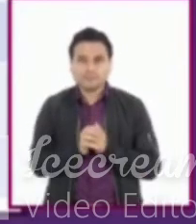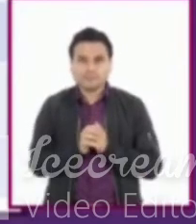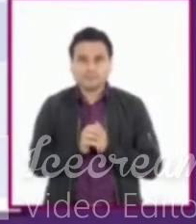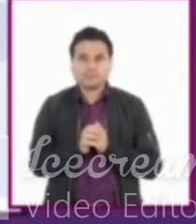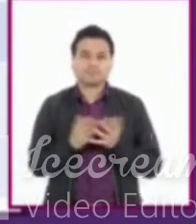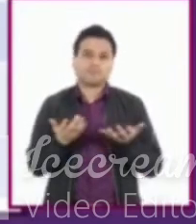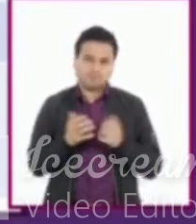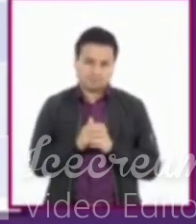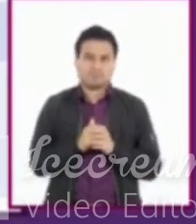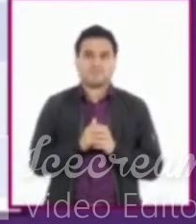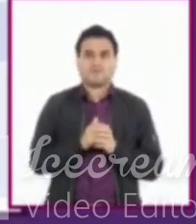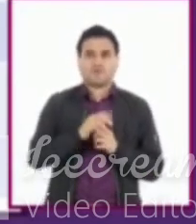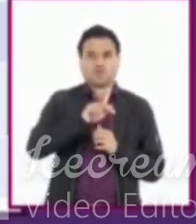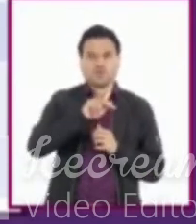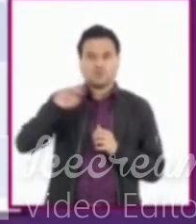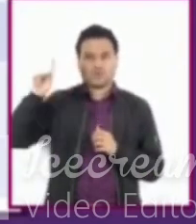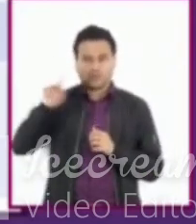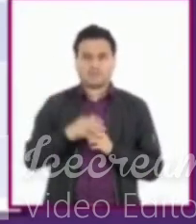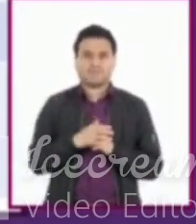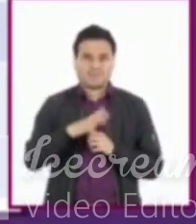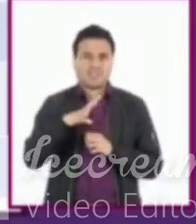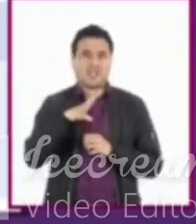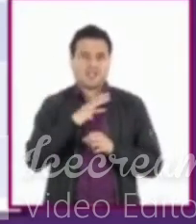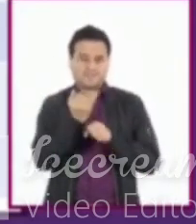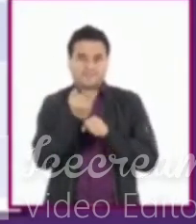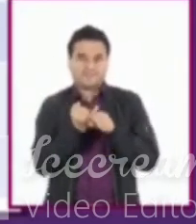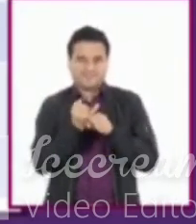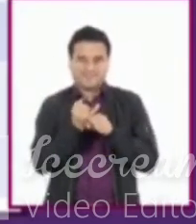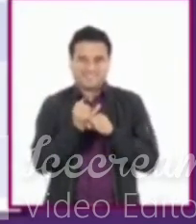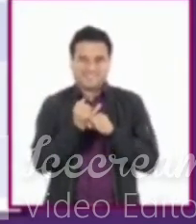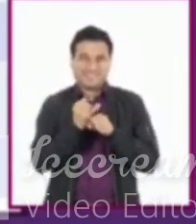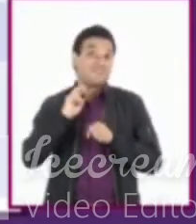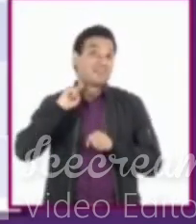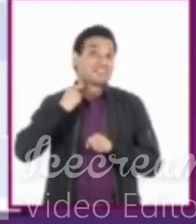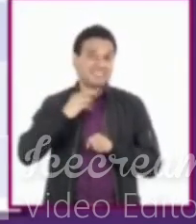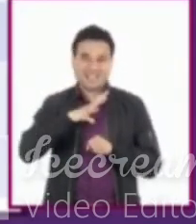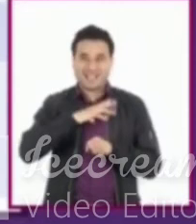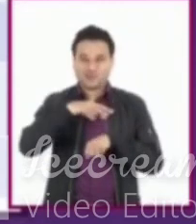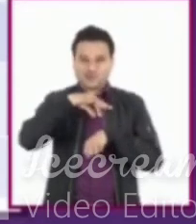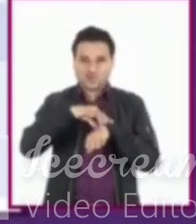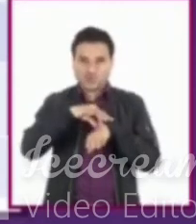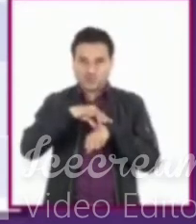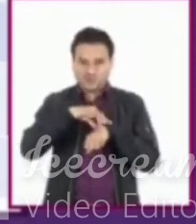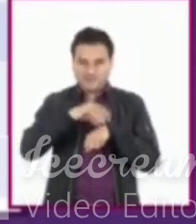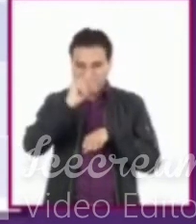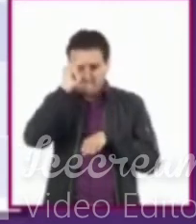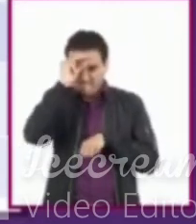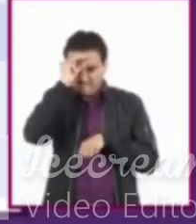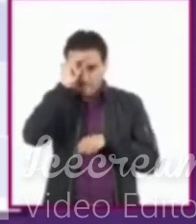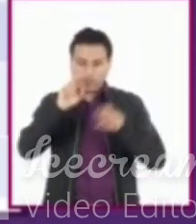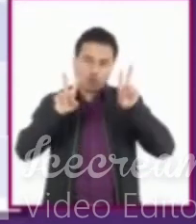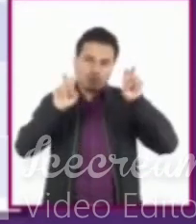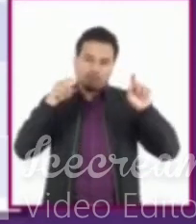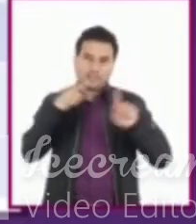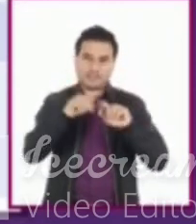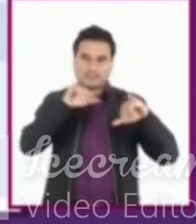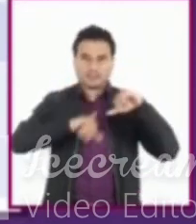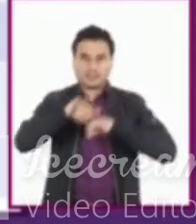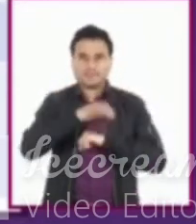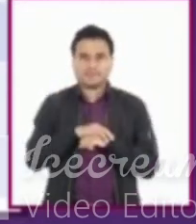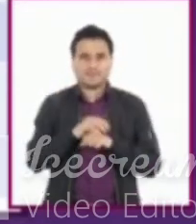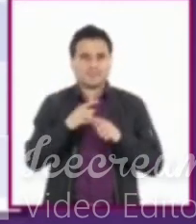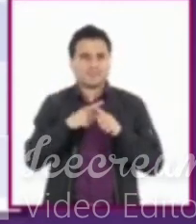científicas, a pesar de que Frankenstein podríamos considerarlo como un científico loco, tiene que ver con la ciencia. ¿Cuáles son las